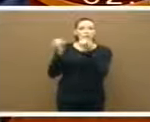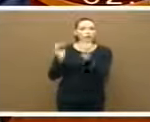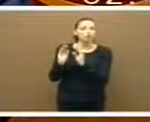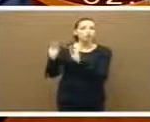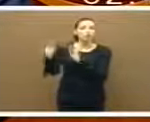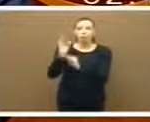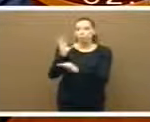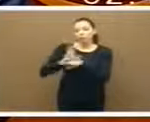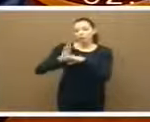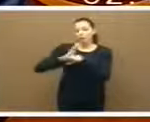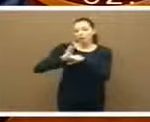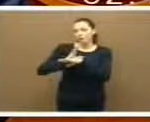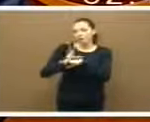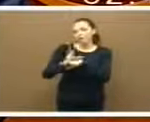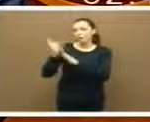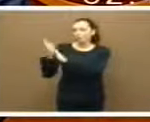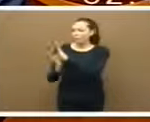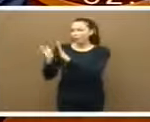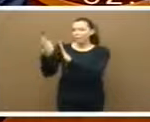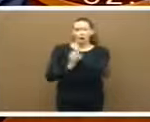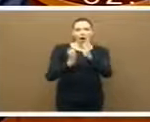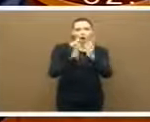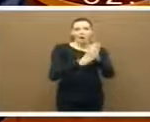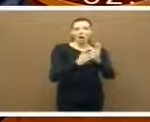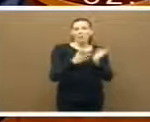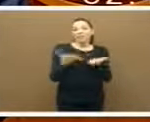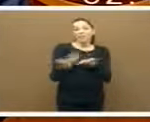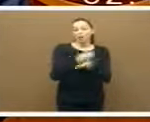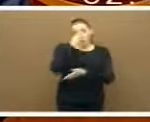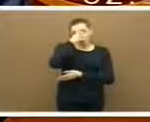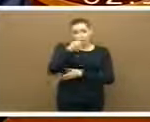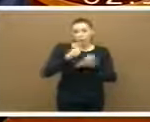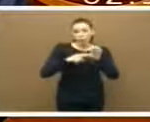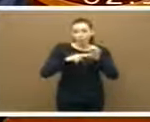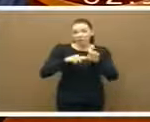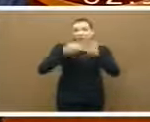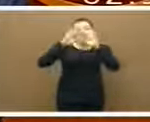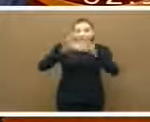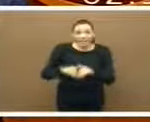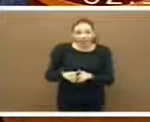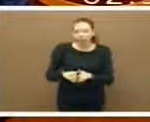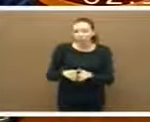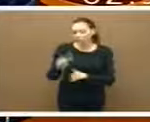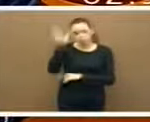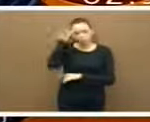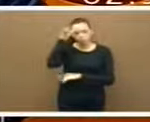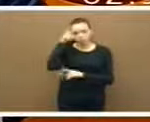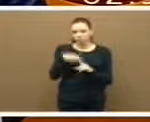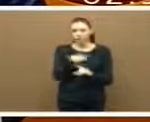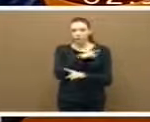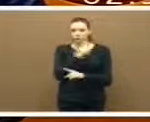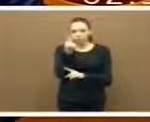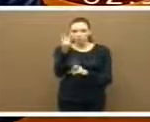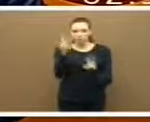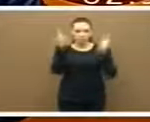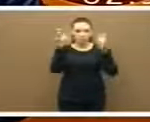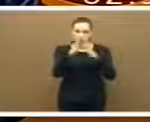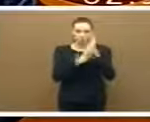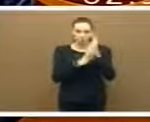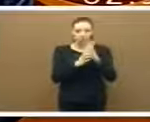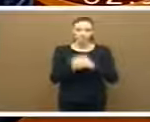otras consejerías tienen en los municipios de Extremadura, esto se incrementa de manera casi escandalosa. Para